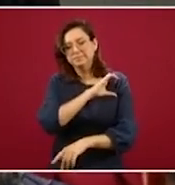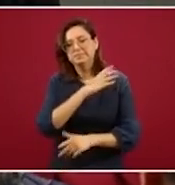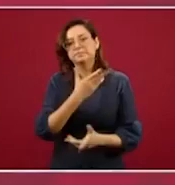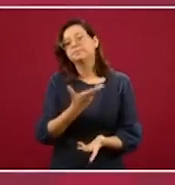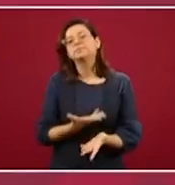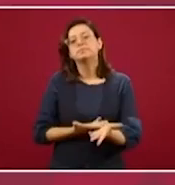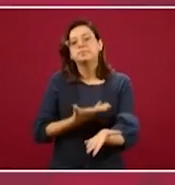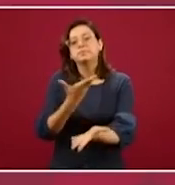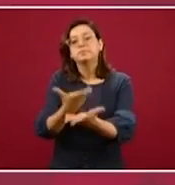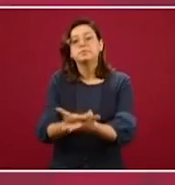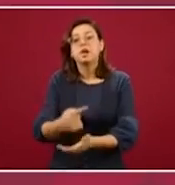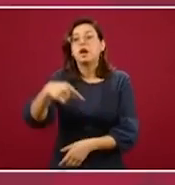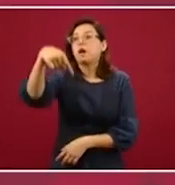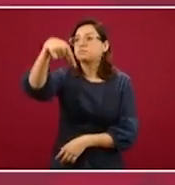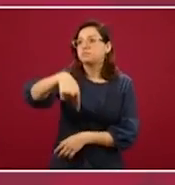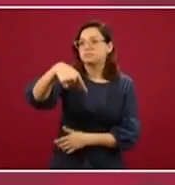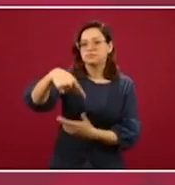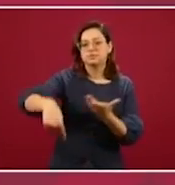aquí,